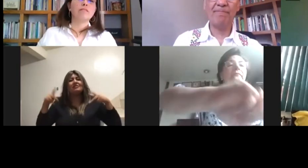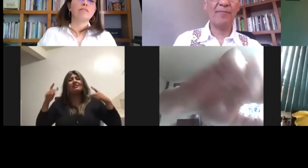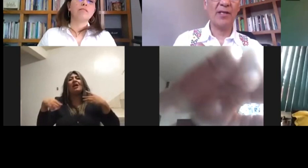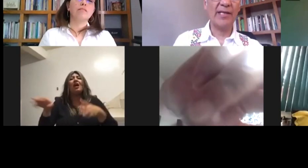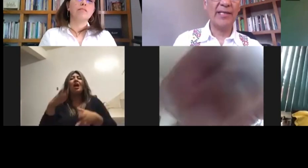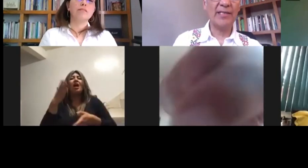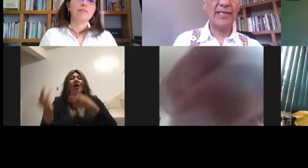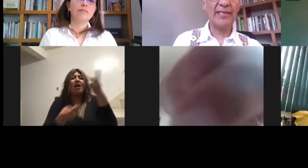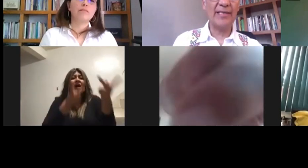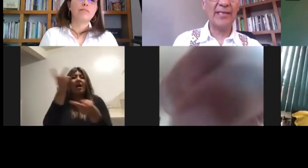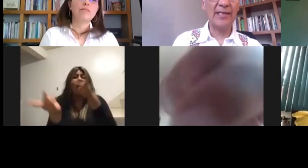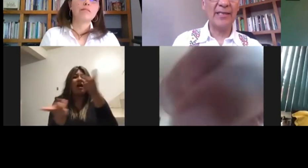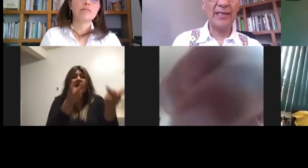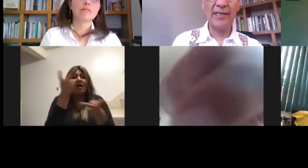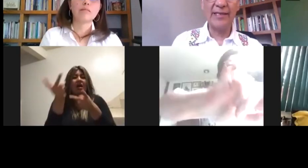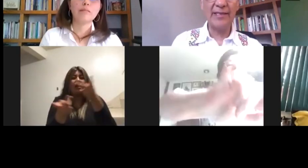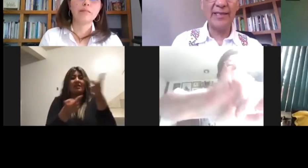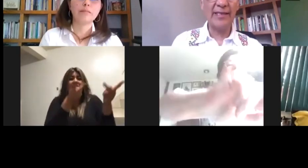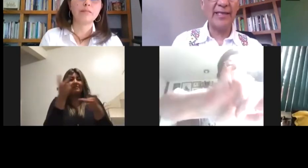eso,